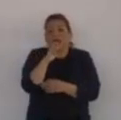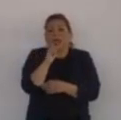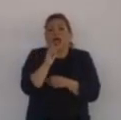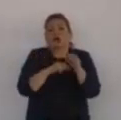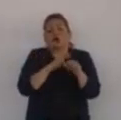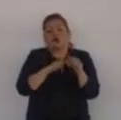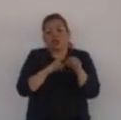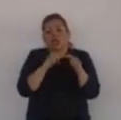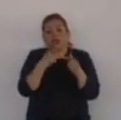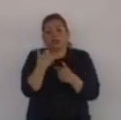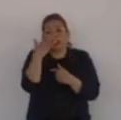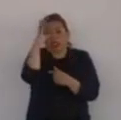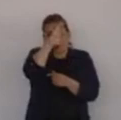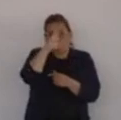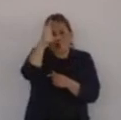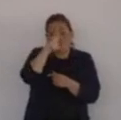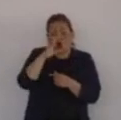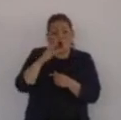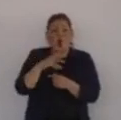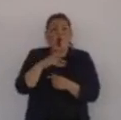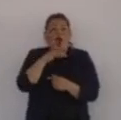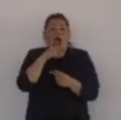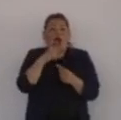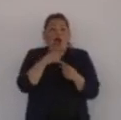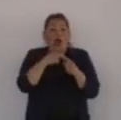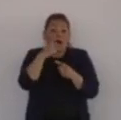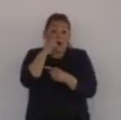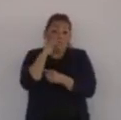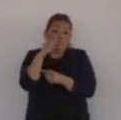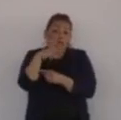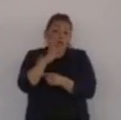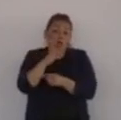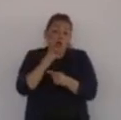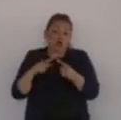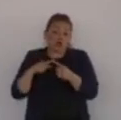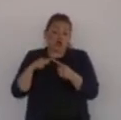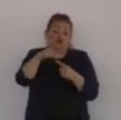Cultura, desde Los Pinos hasta la cuarta sección del